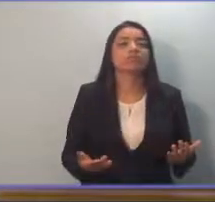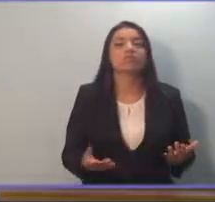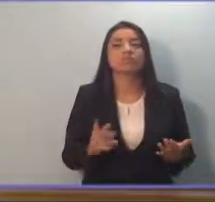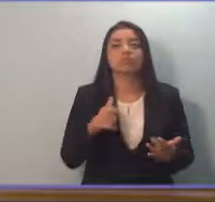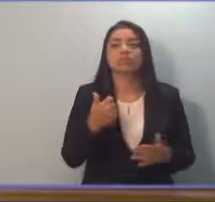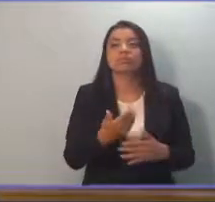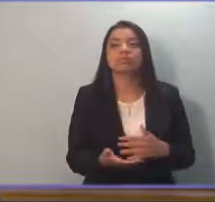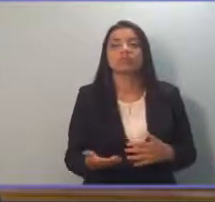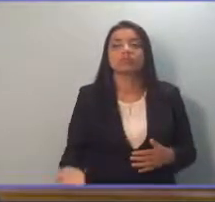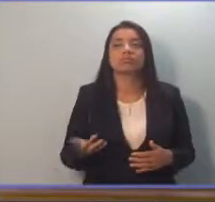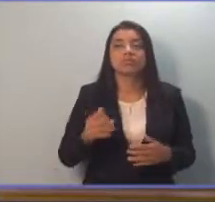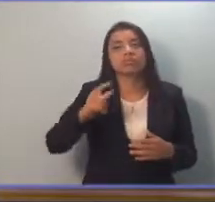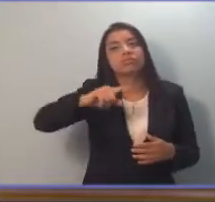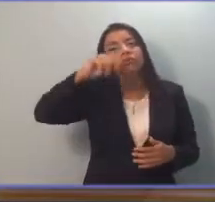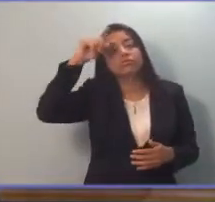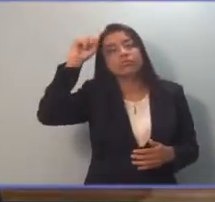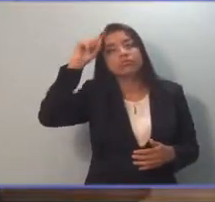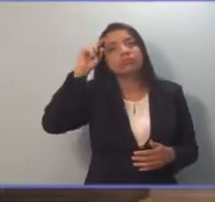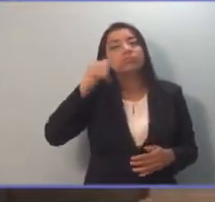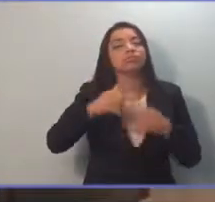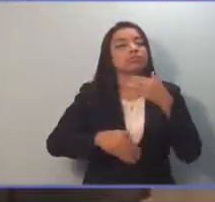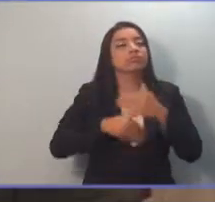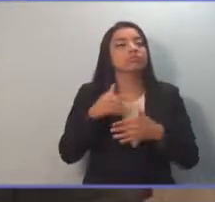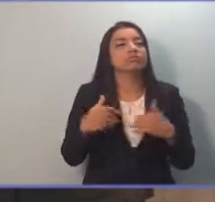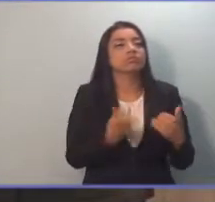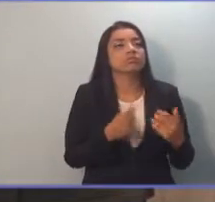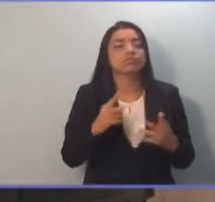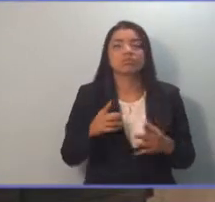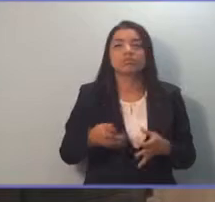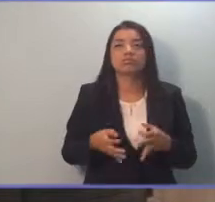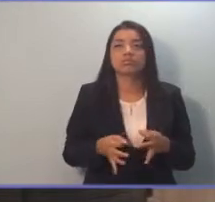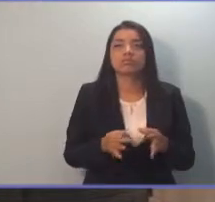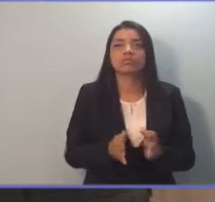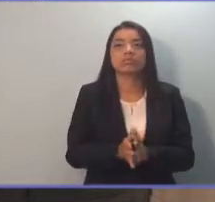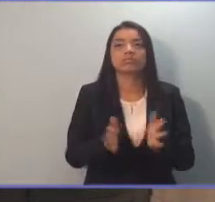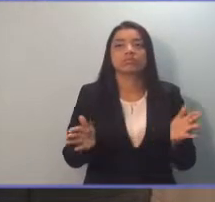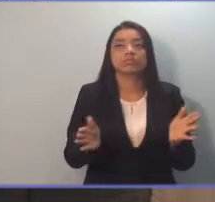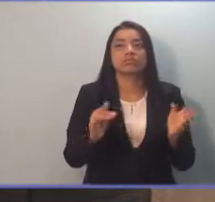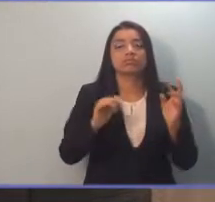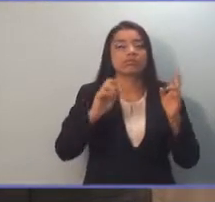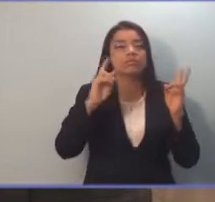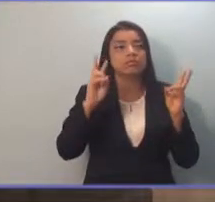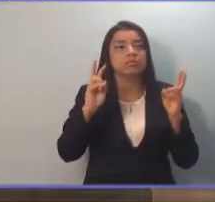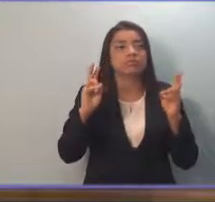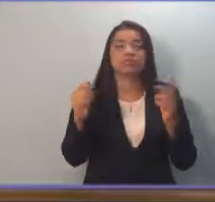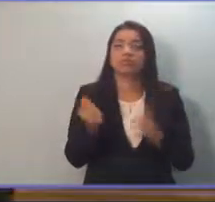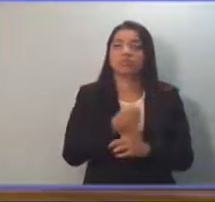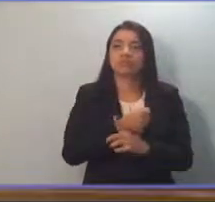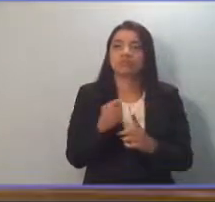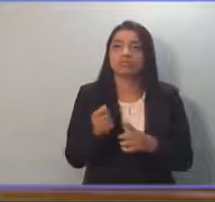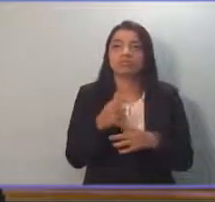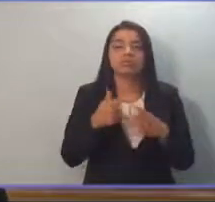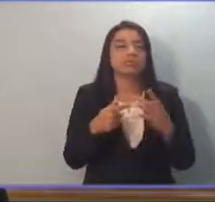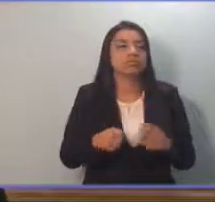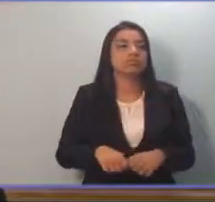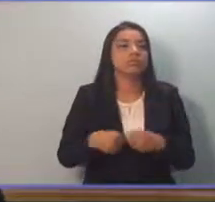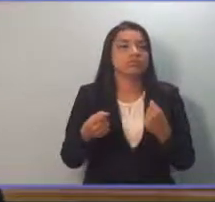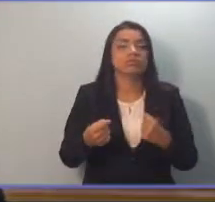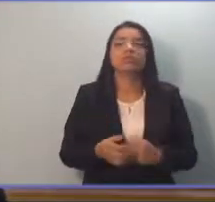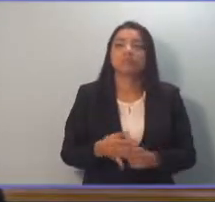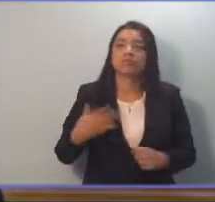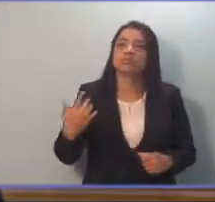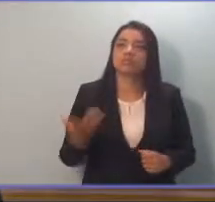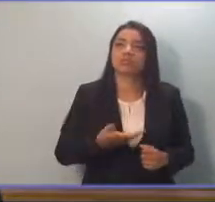sello del trabajo por abordar de una forma integral el tema de la violencia y la criminalidad.